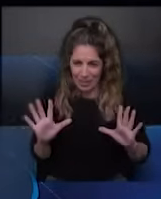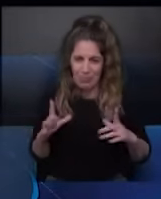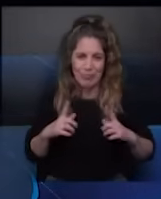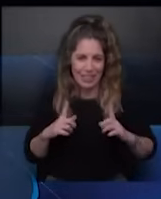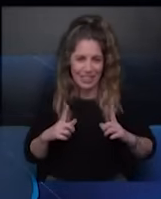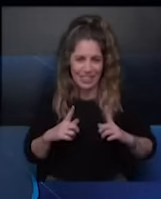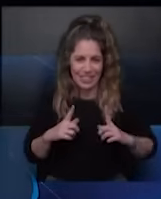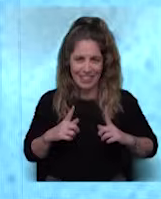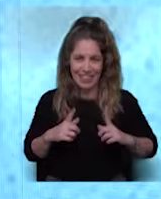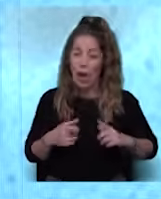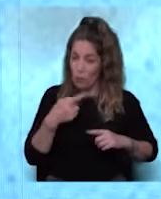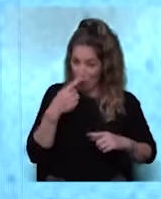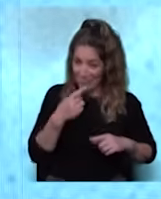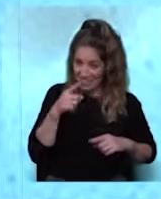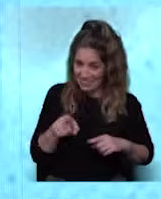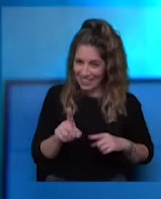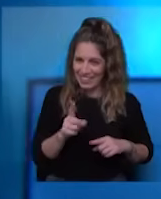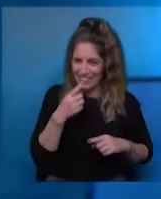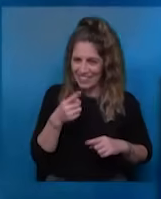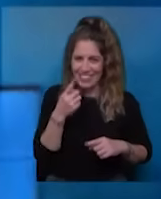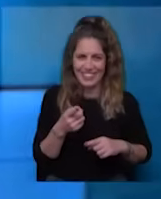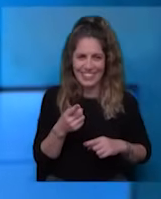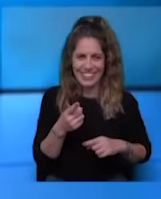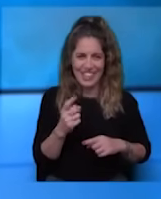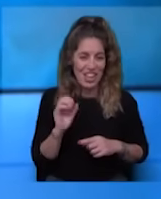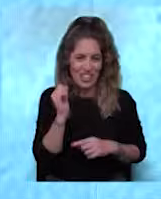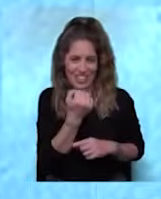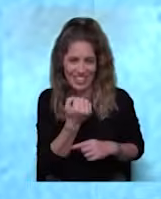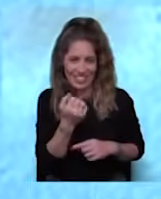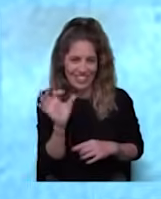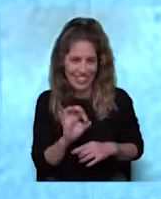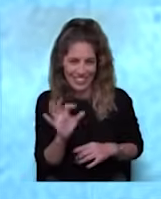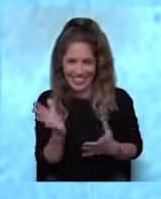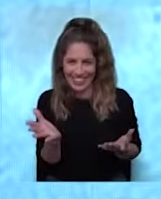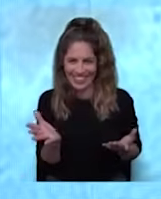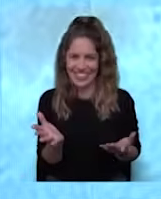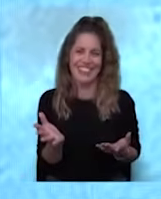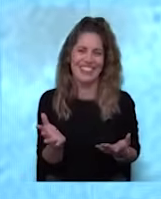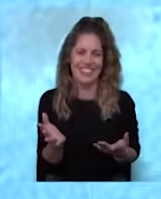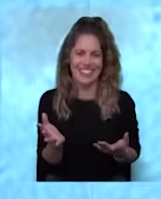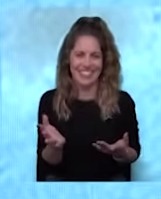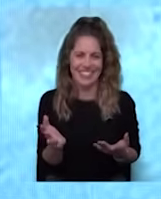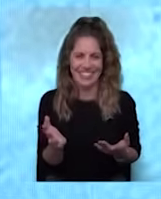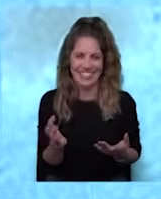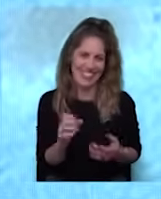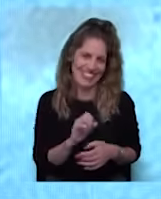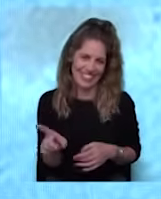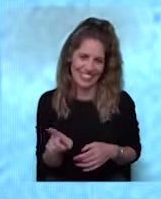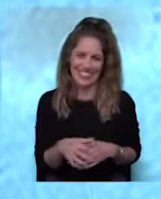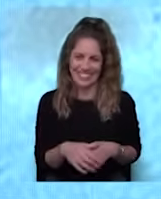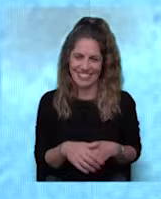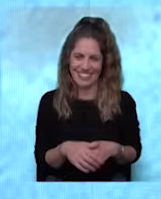Perdón mu interesante lo que está contando los secreto teng no teng nada prama nada